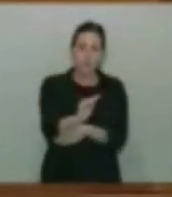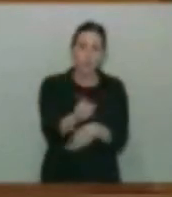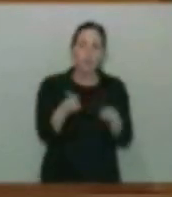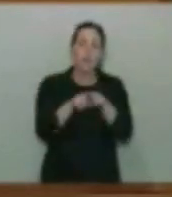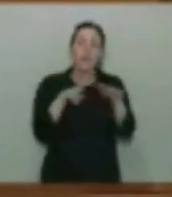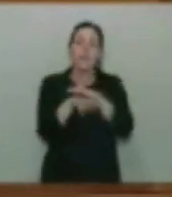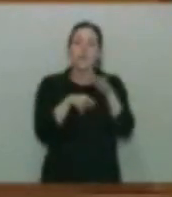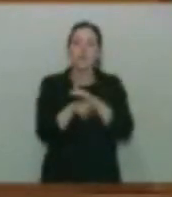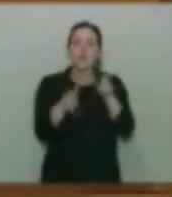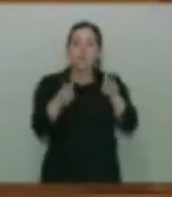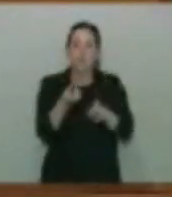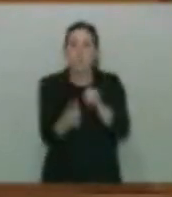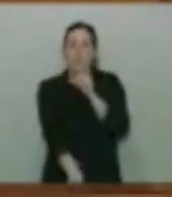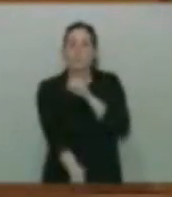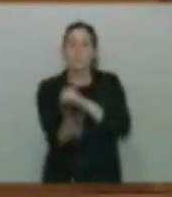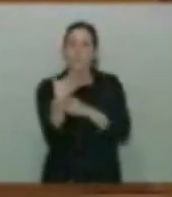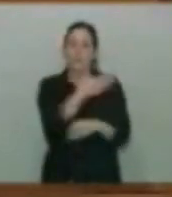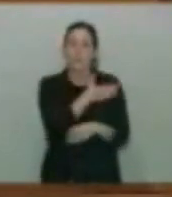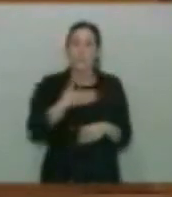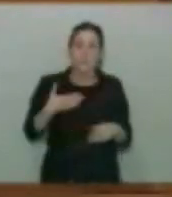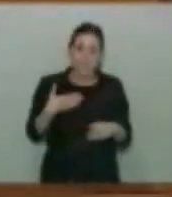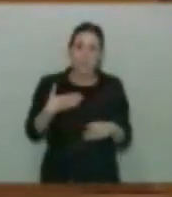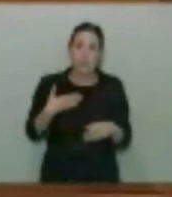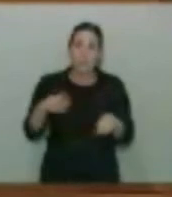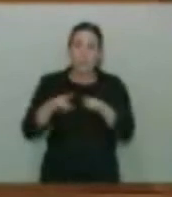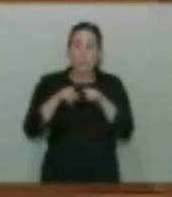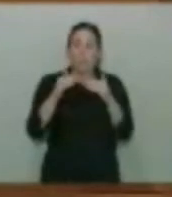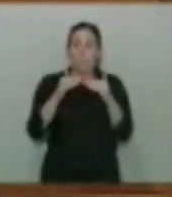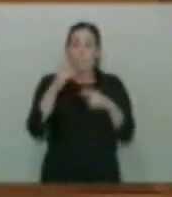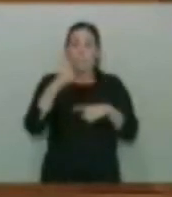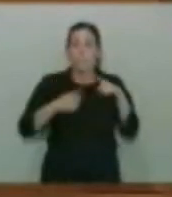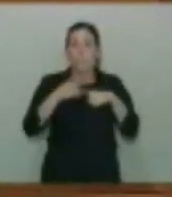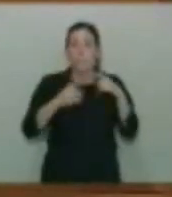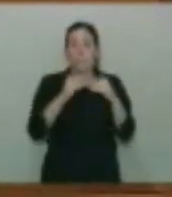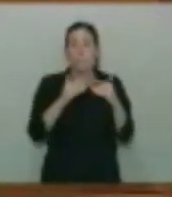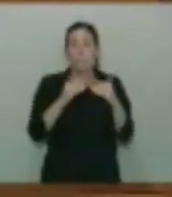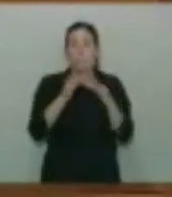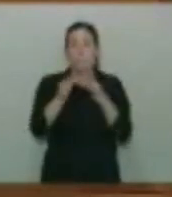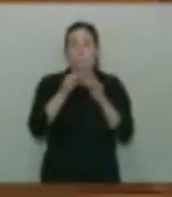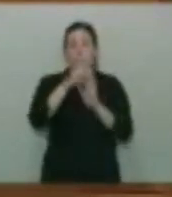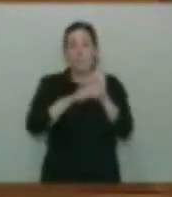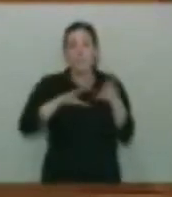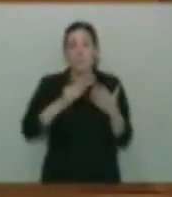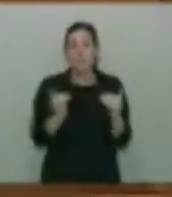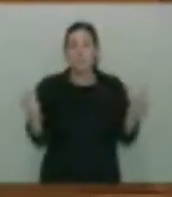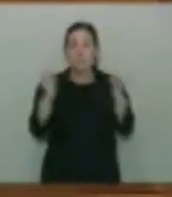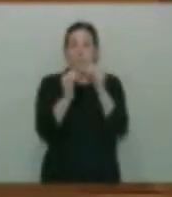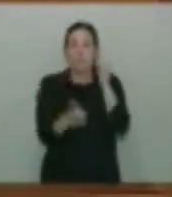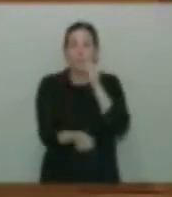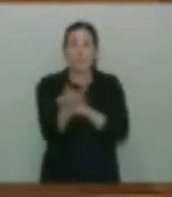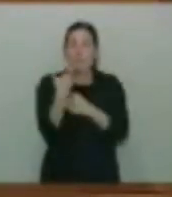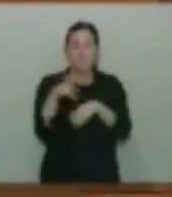haber incorporado de forma transversal la perspectiva de género y medidas de igualdad en el resto de los recursos existentes en materia de asesoramiento y apoyo a